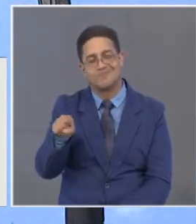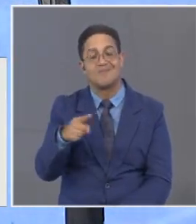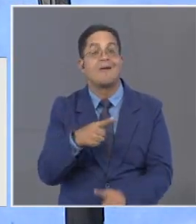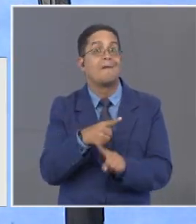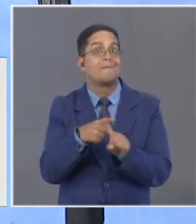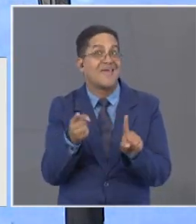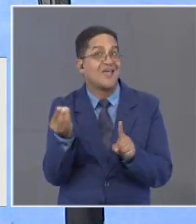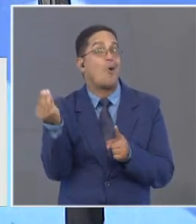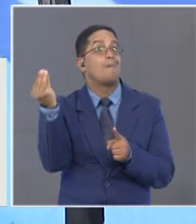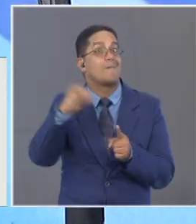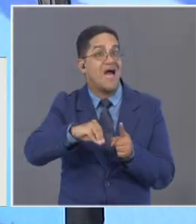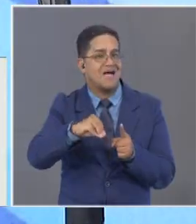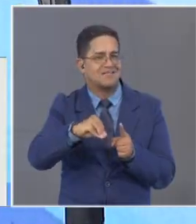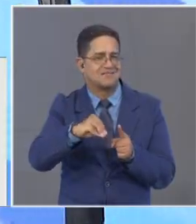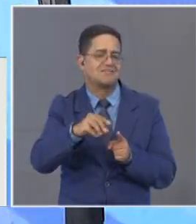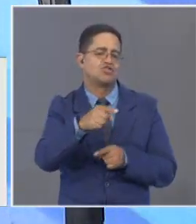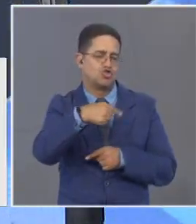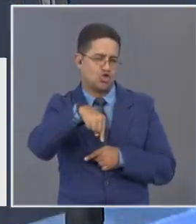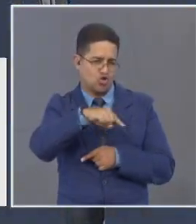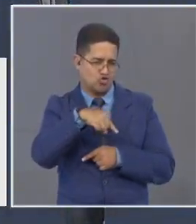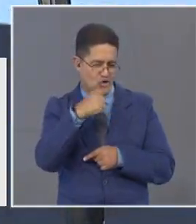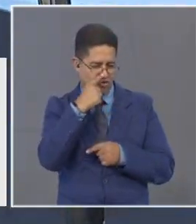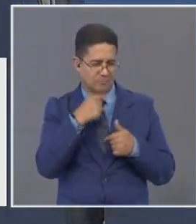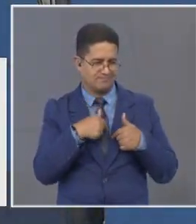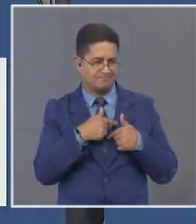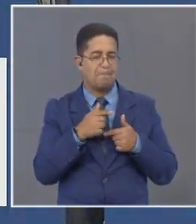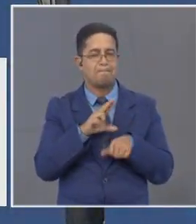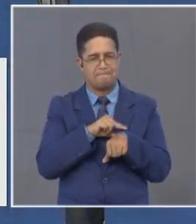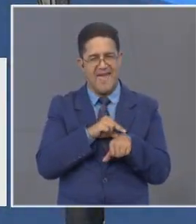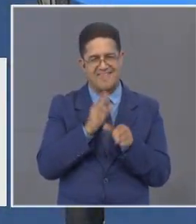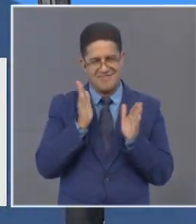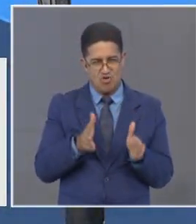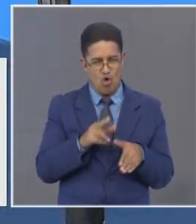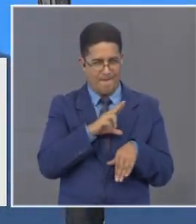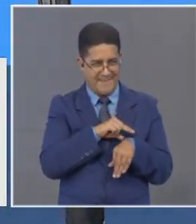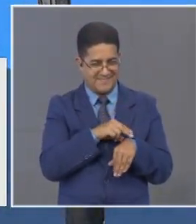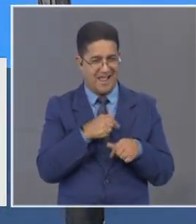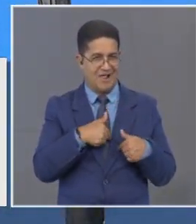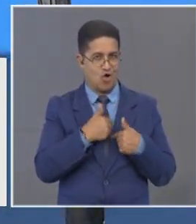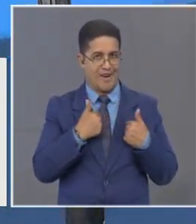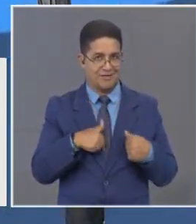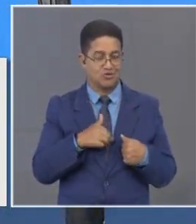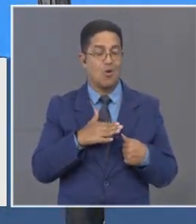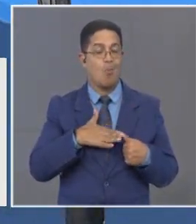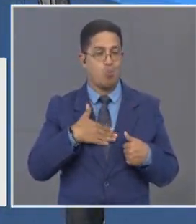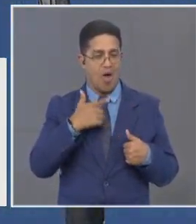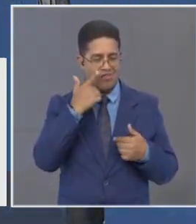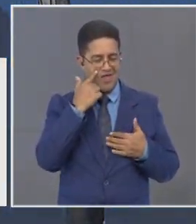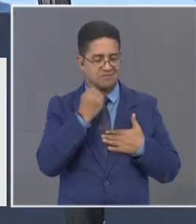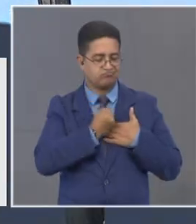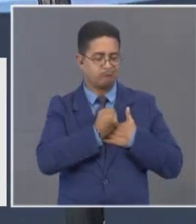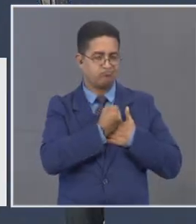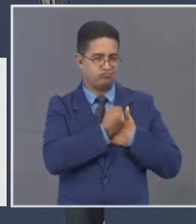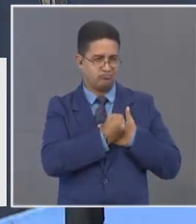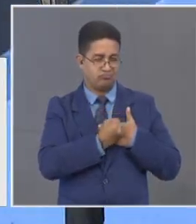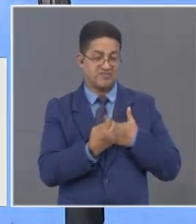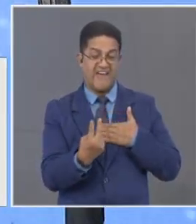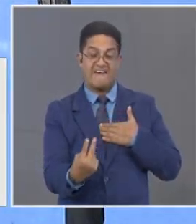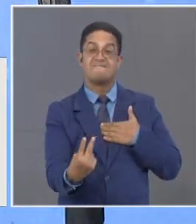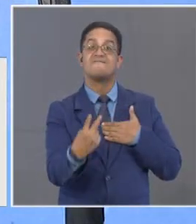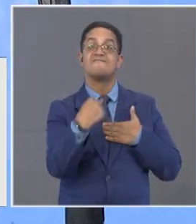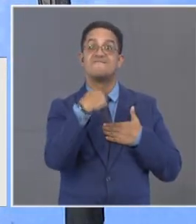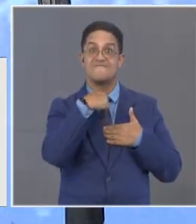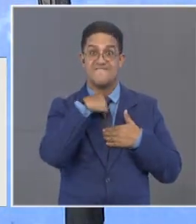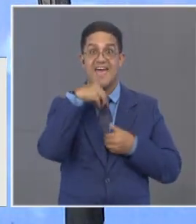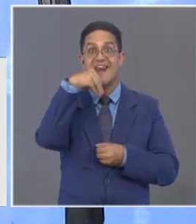más, nosotros en cardiología intervencionista tenemos la posibilidad de hacer imágenes intracoronarias Pero qué interesante la